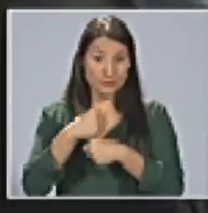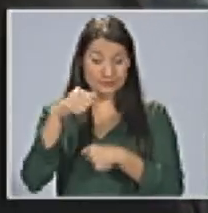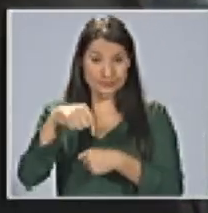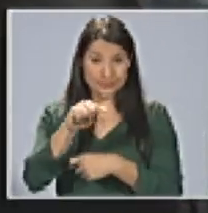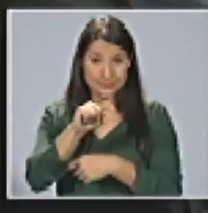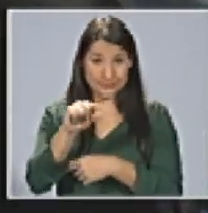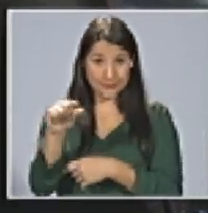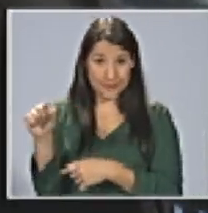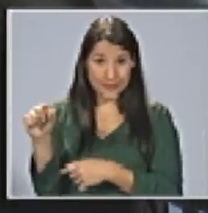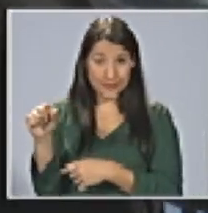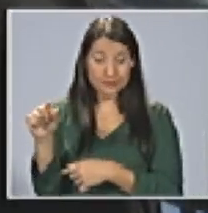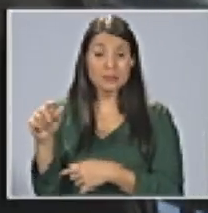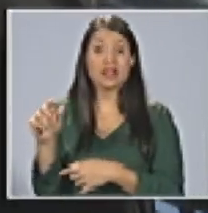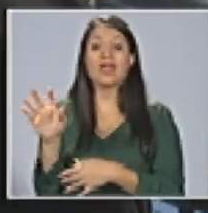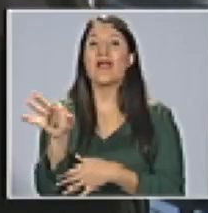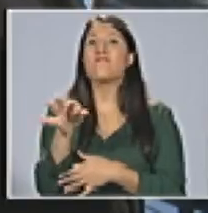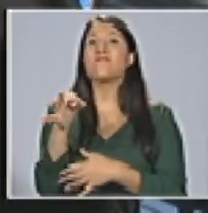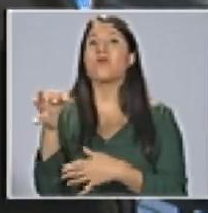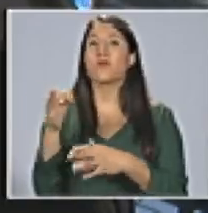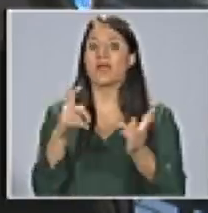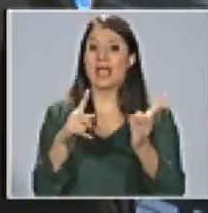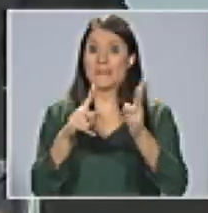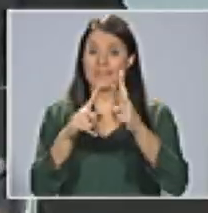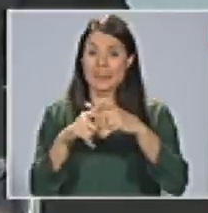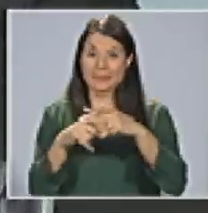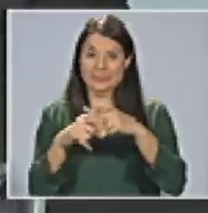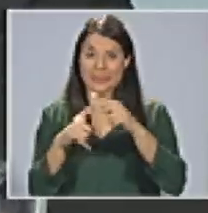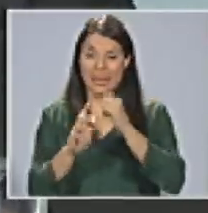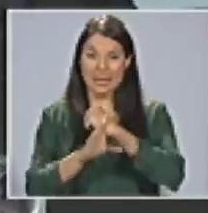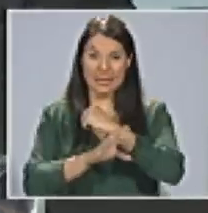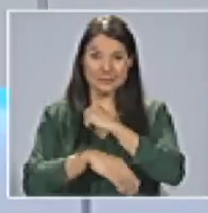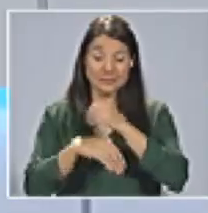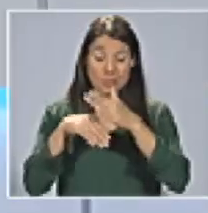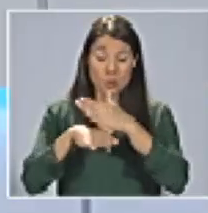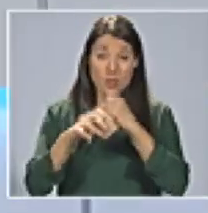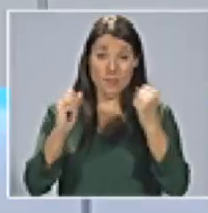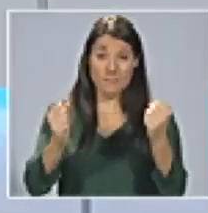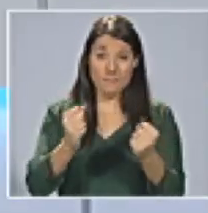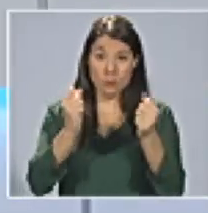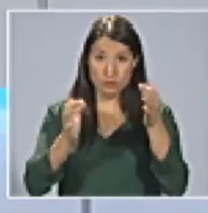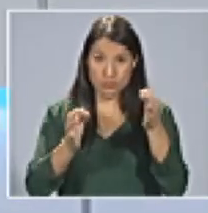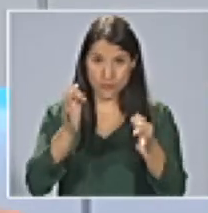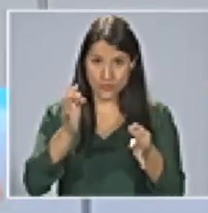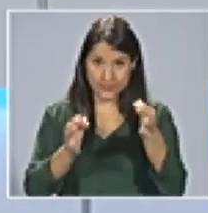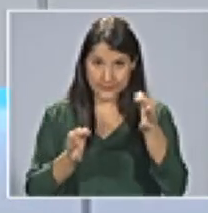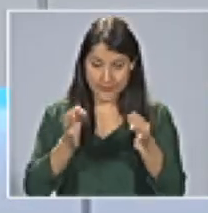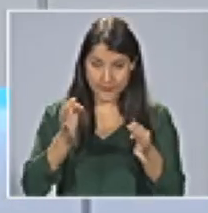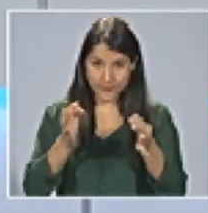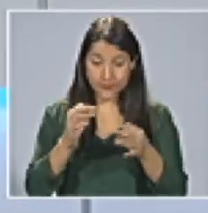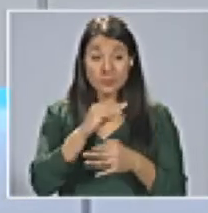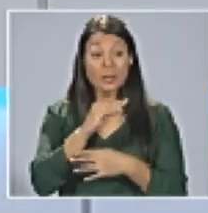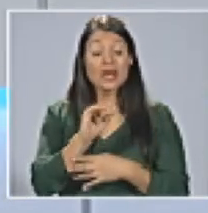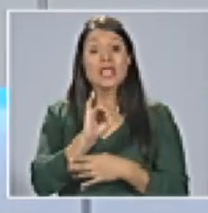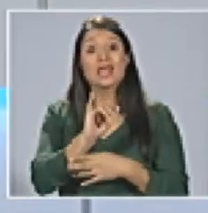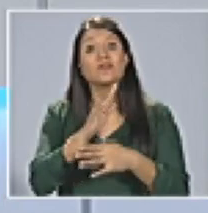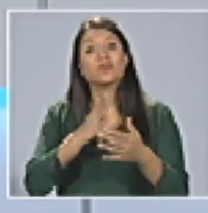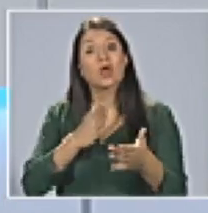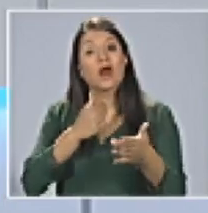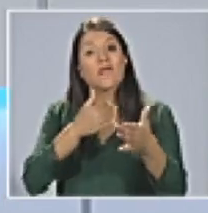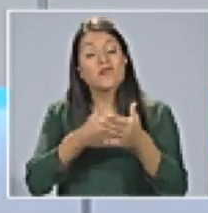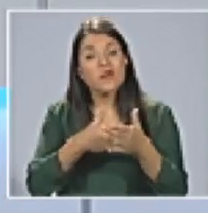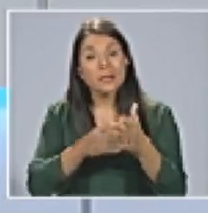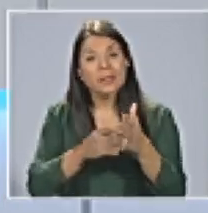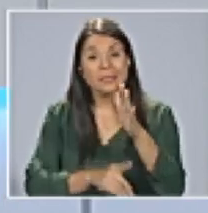semanas es la forma en que se aplica el régimen disciplinario a lo interno del Poder Judicial. Y eso afecta